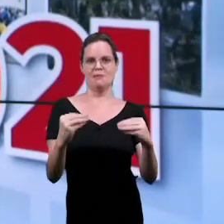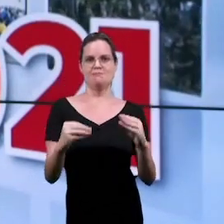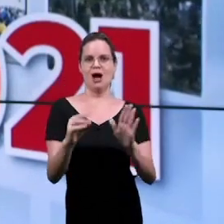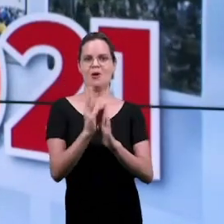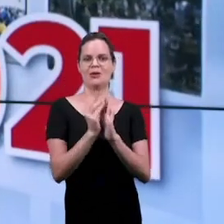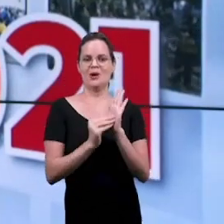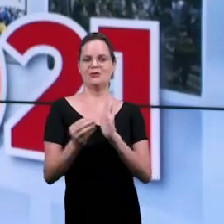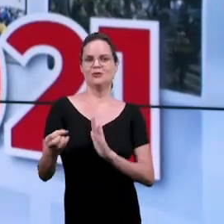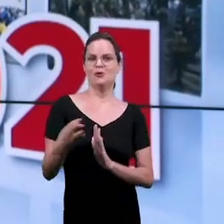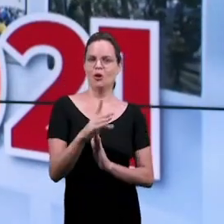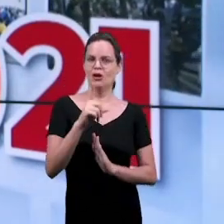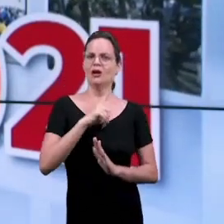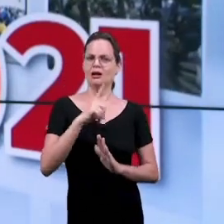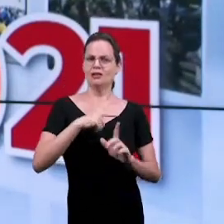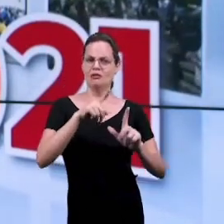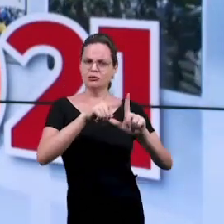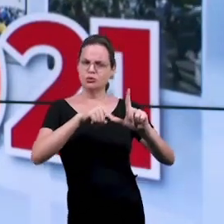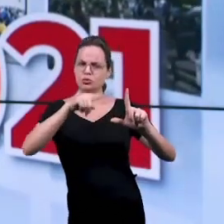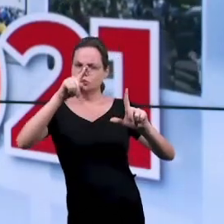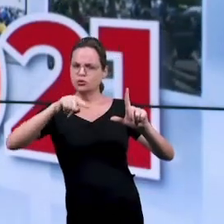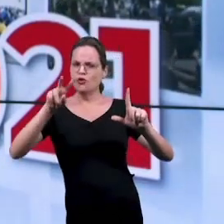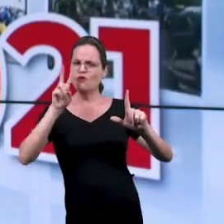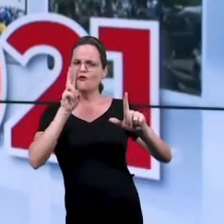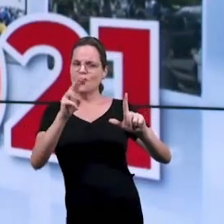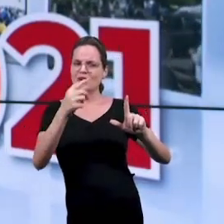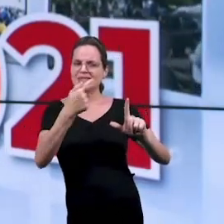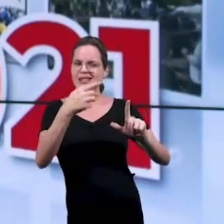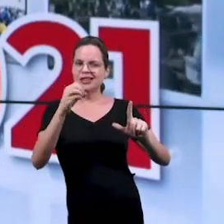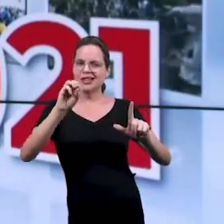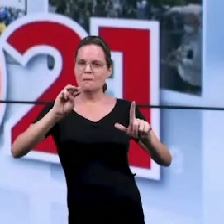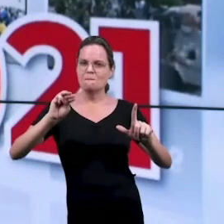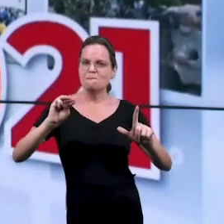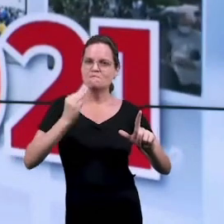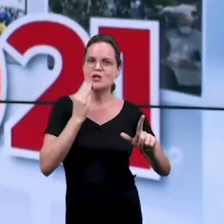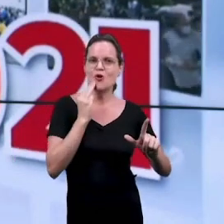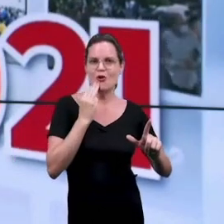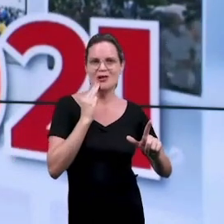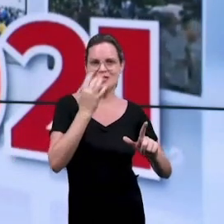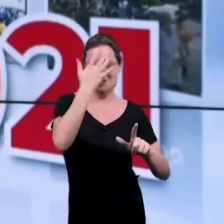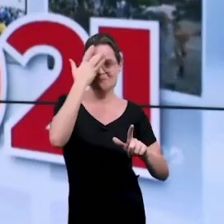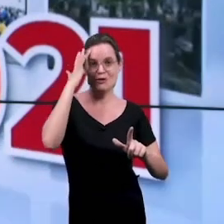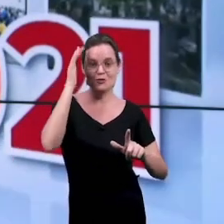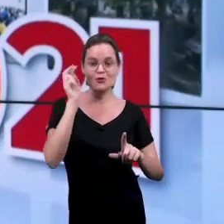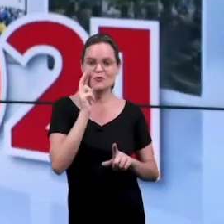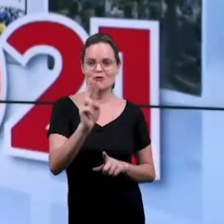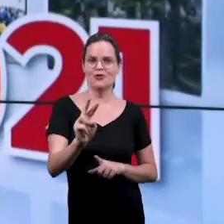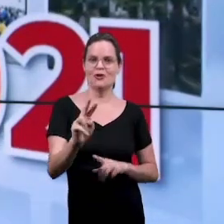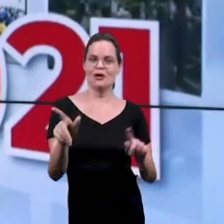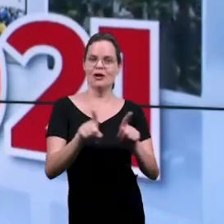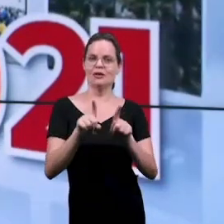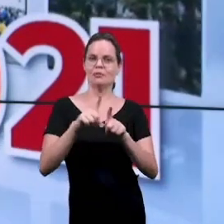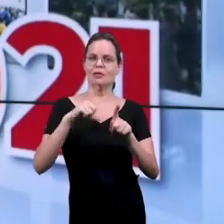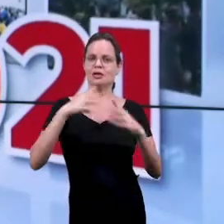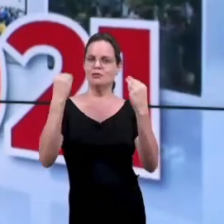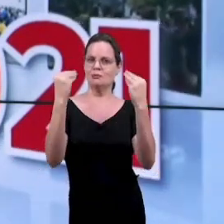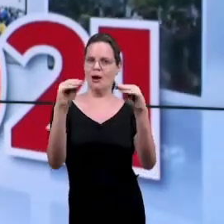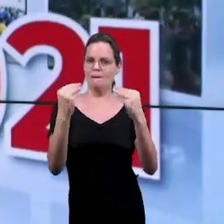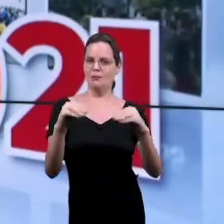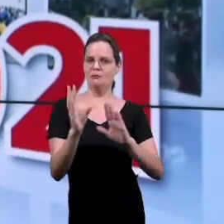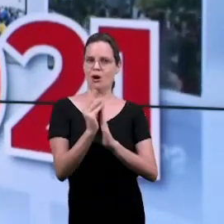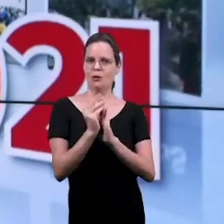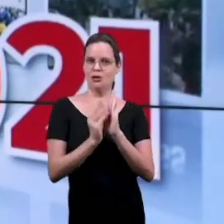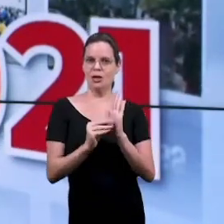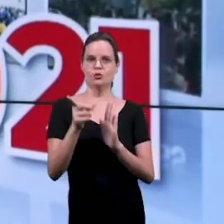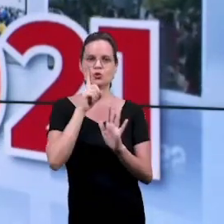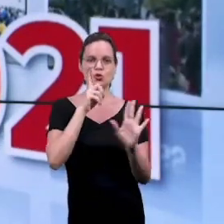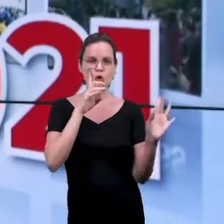contenidos fueron colocados en las redes sociales, con una audiencia de más de 70 millones de visualizaciones,